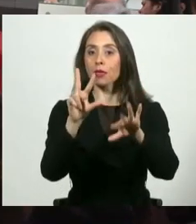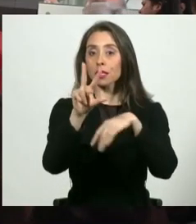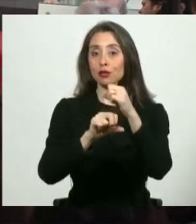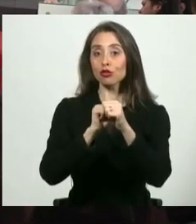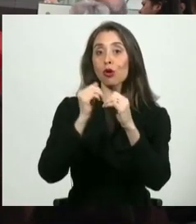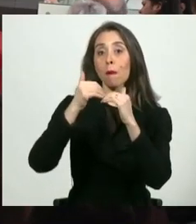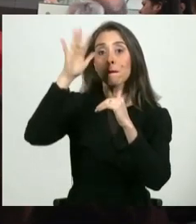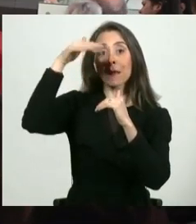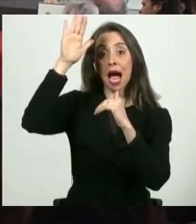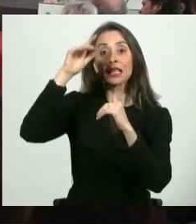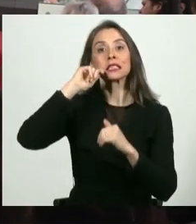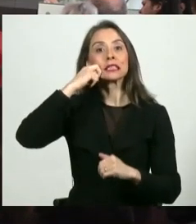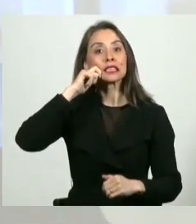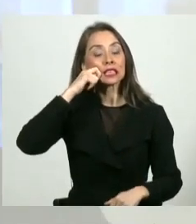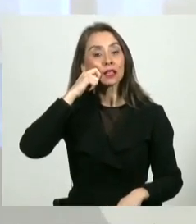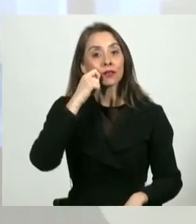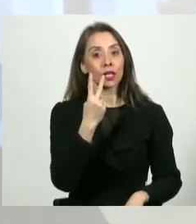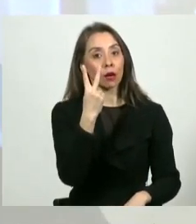más, es decir,